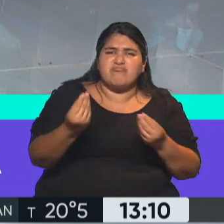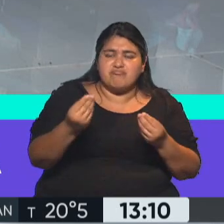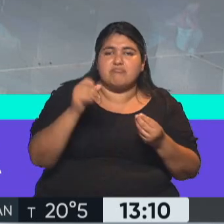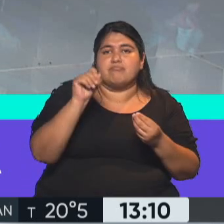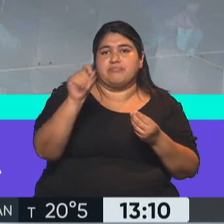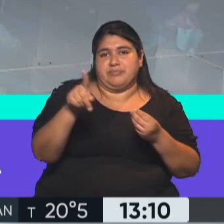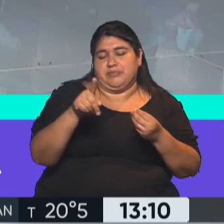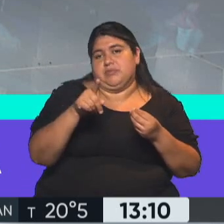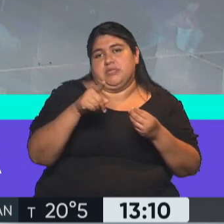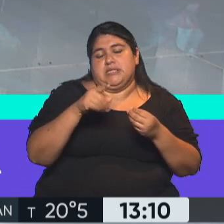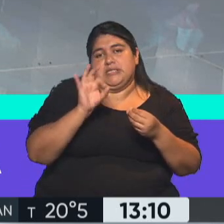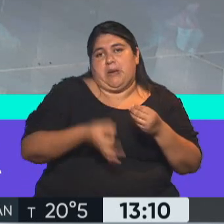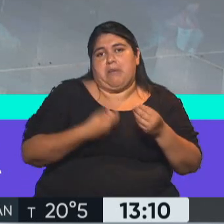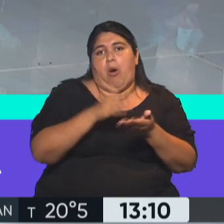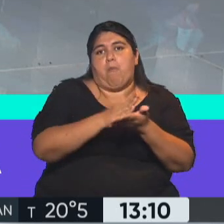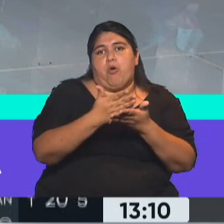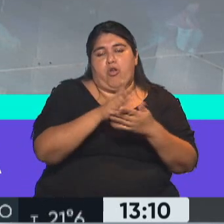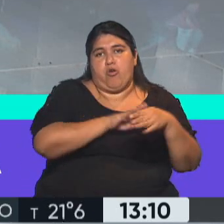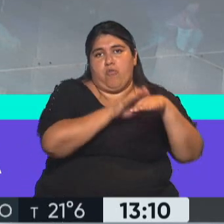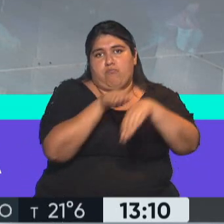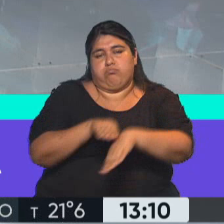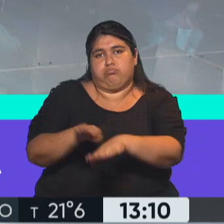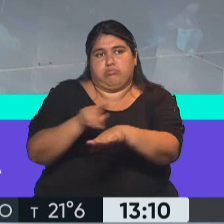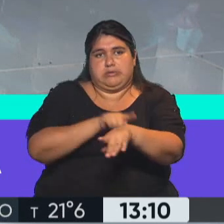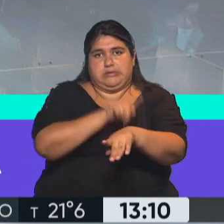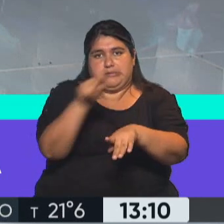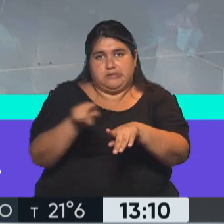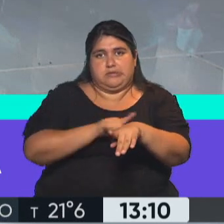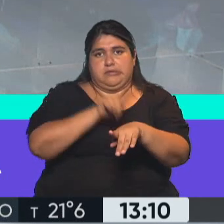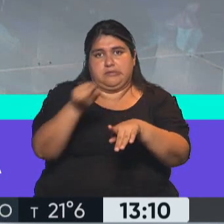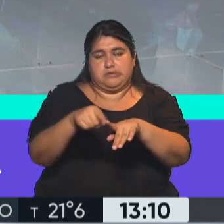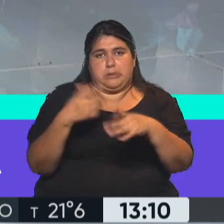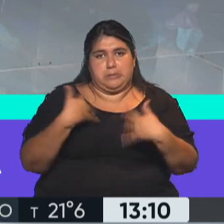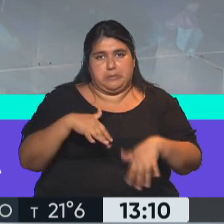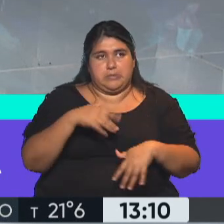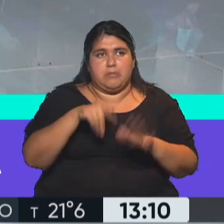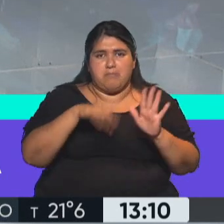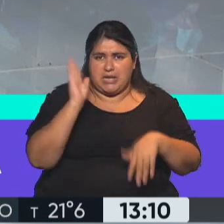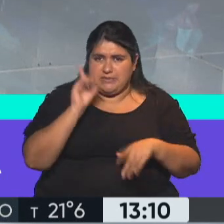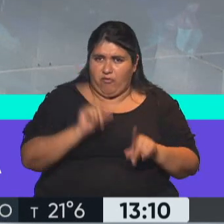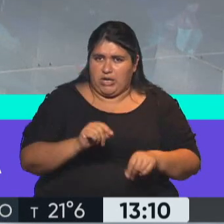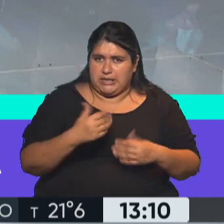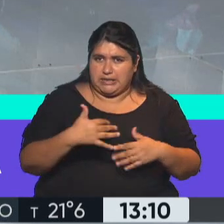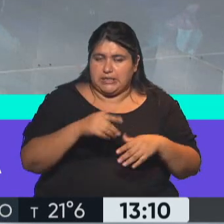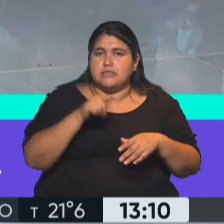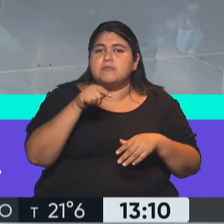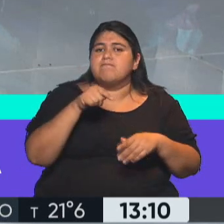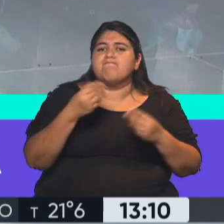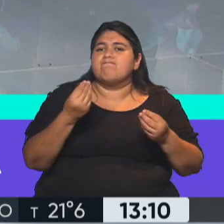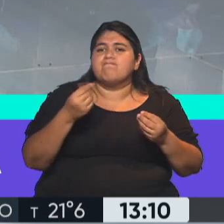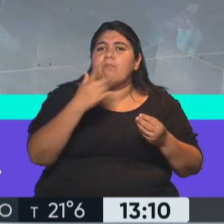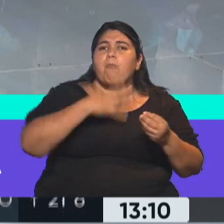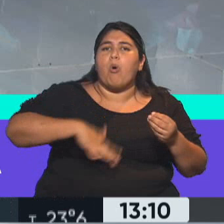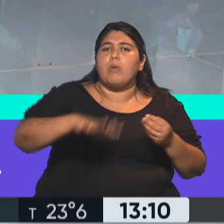el tránsito de la frontera de Ucrania a Polonia es muy intensa. ¿Cómo se está viviendo estas primeras horas donde la